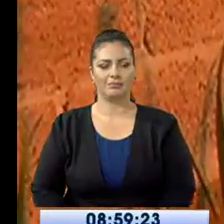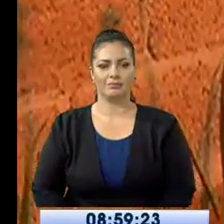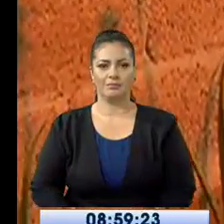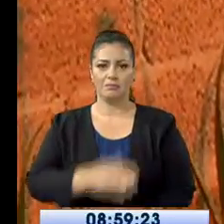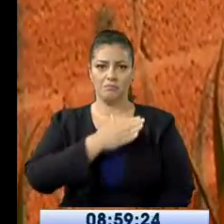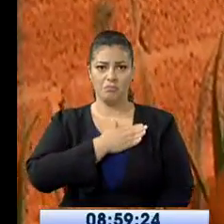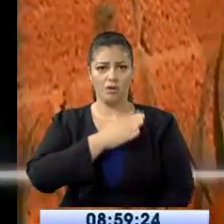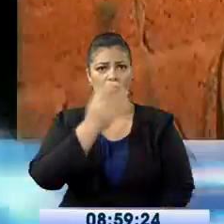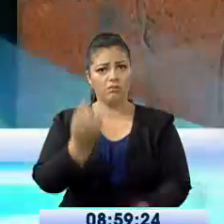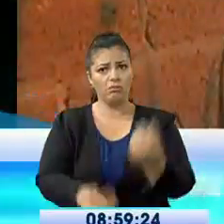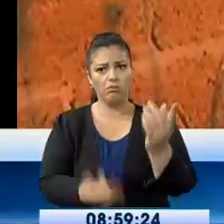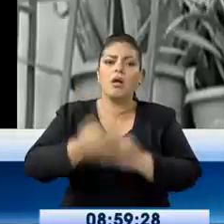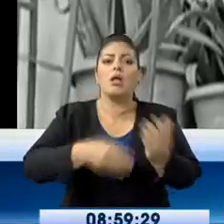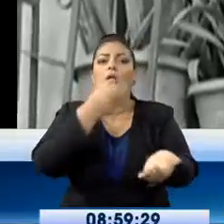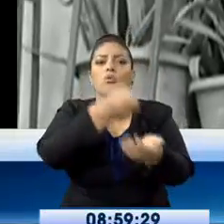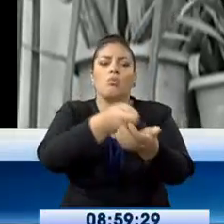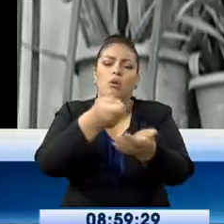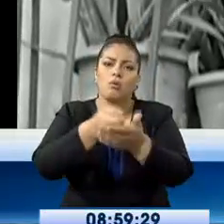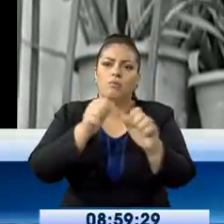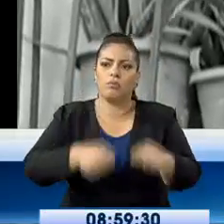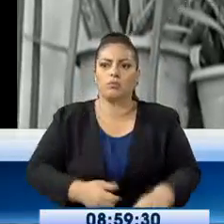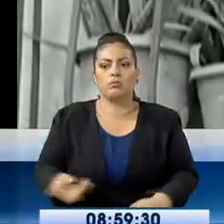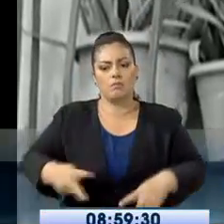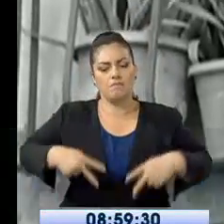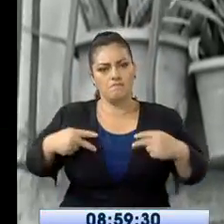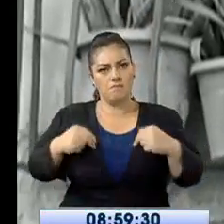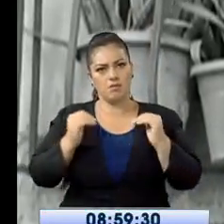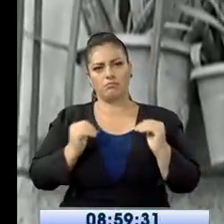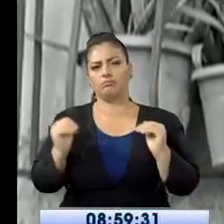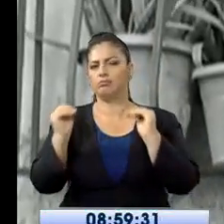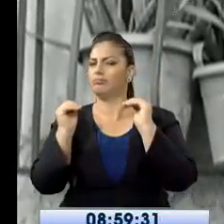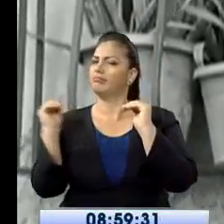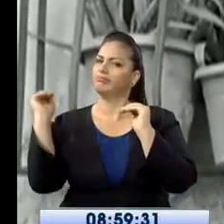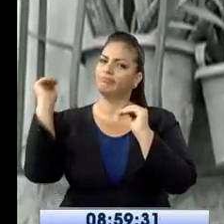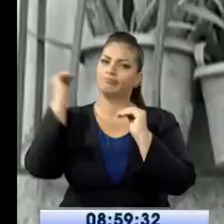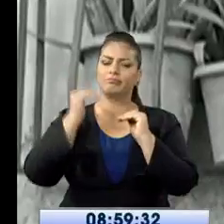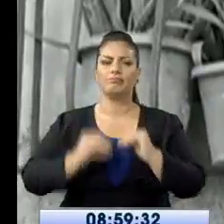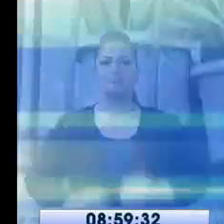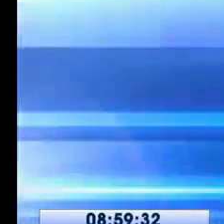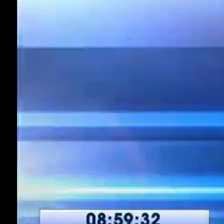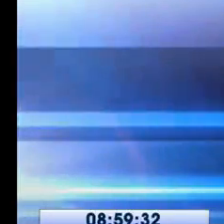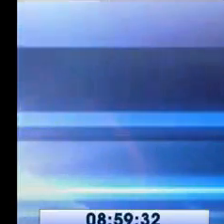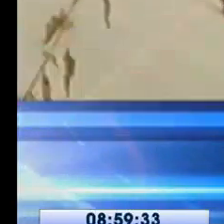de ella, más que todo, porque lo... Ítalo Ruiz.